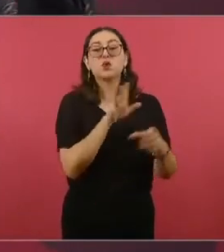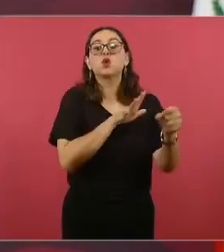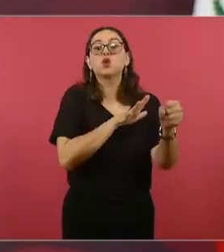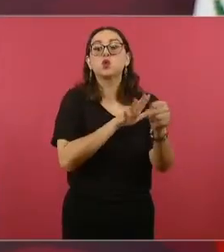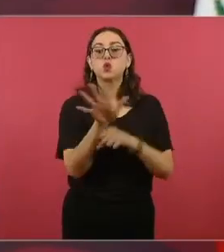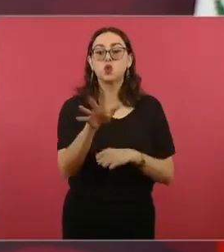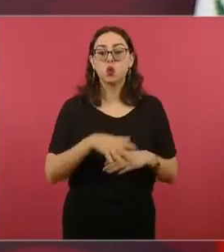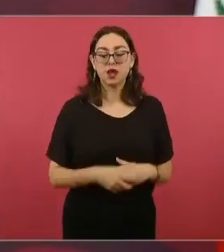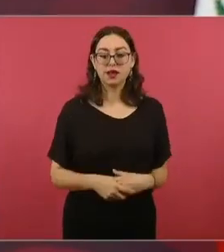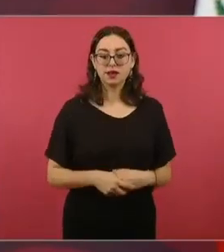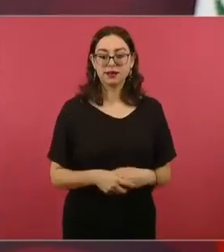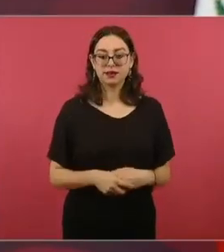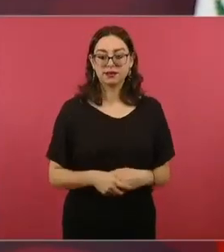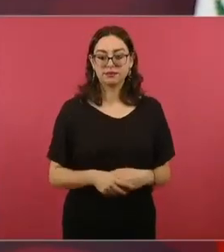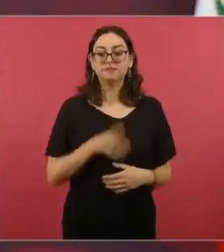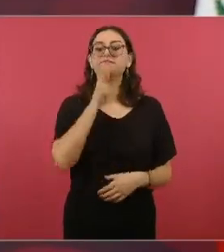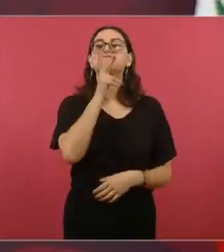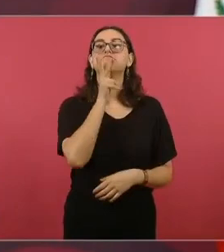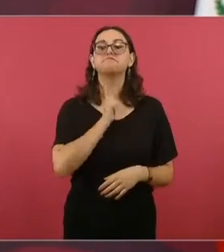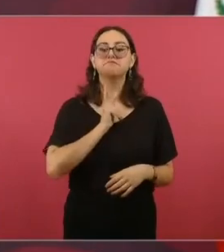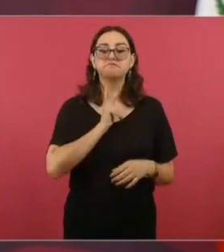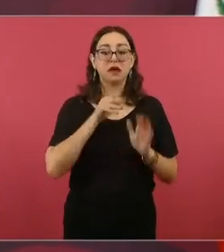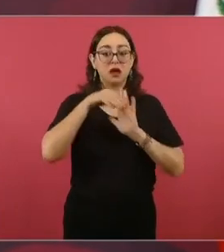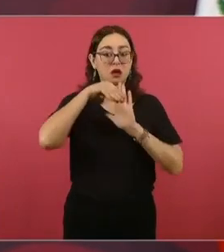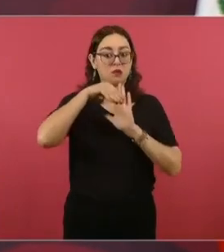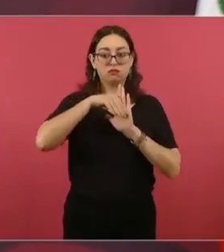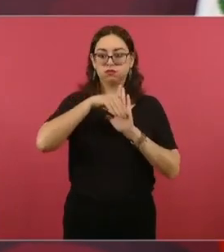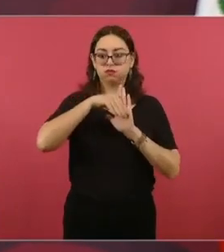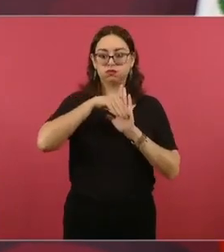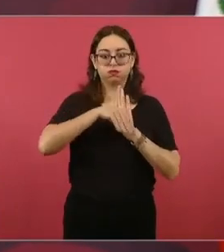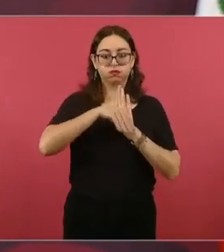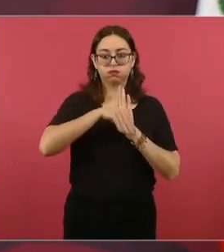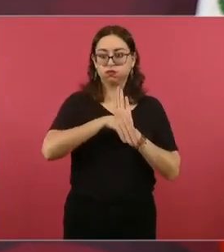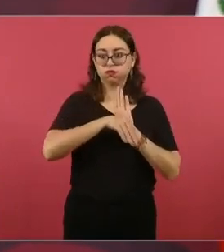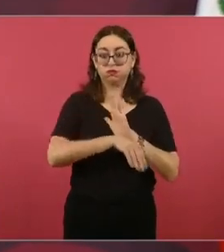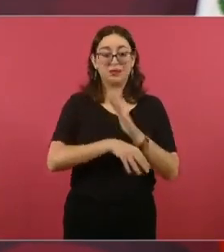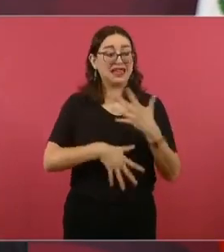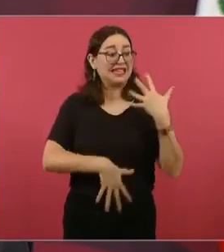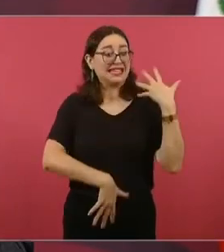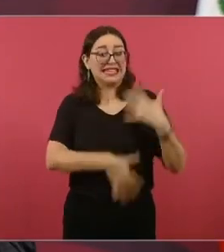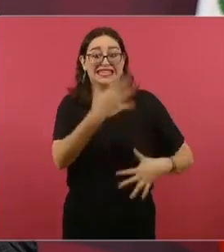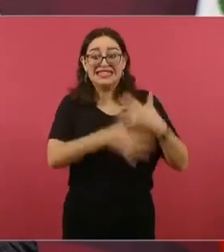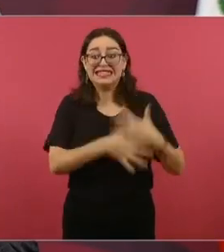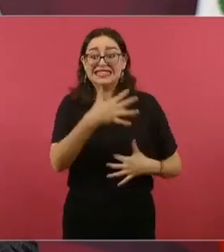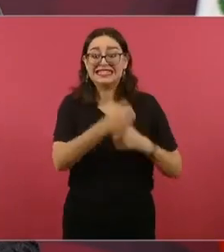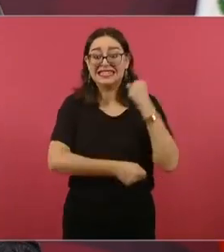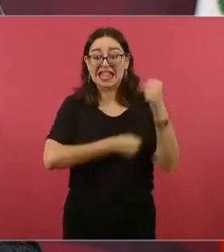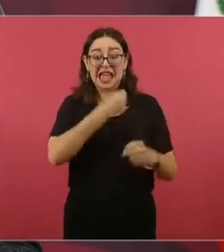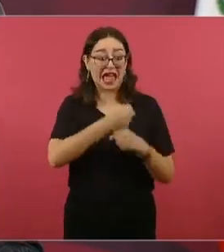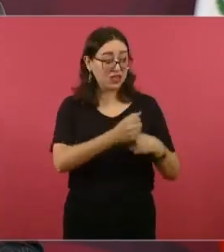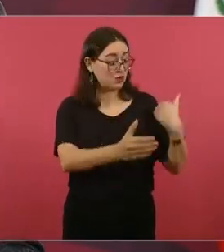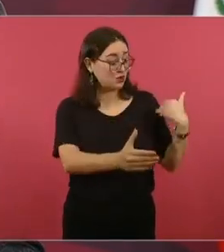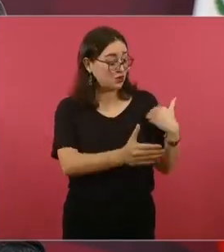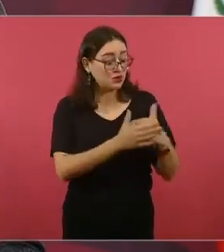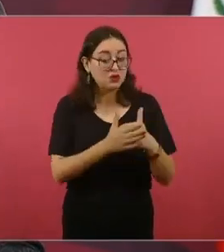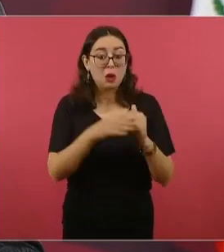con disminución, con pérdida, con declinación de la producción.